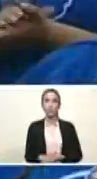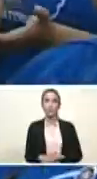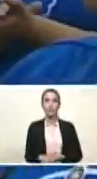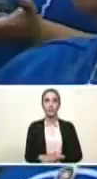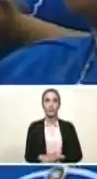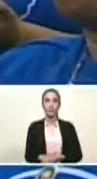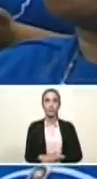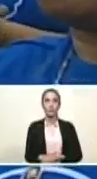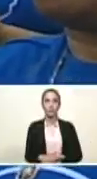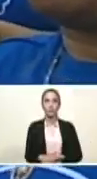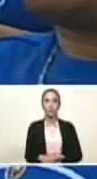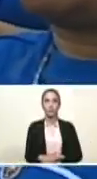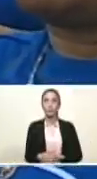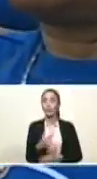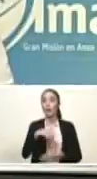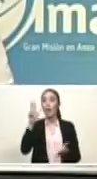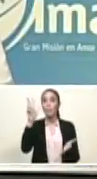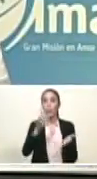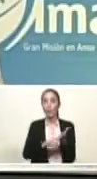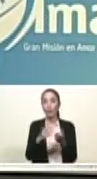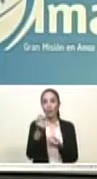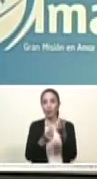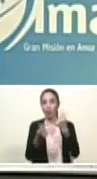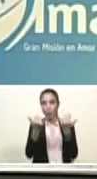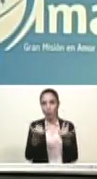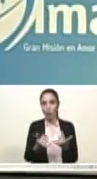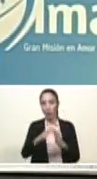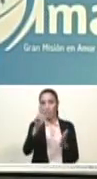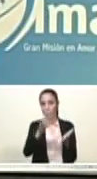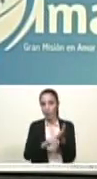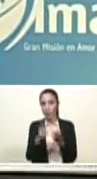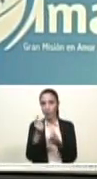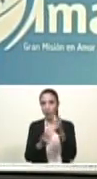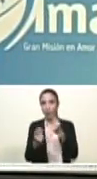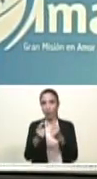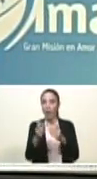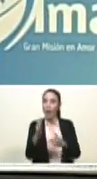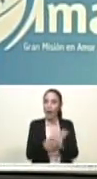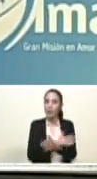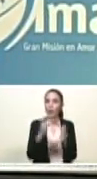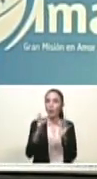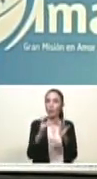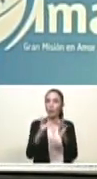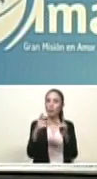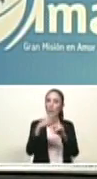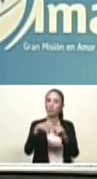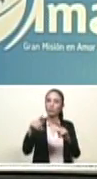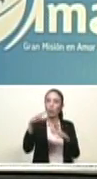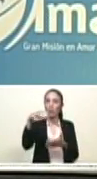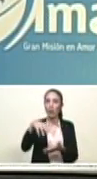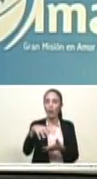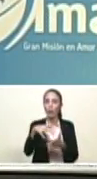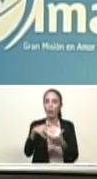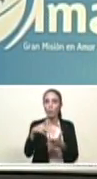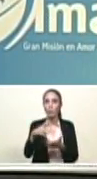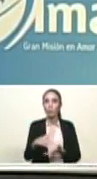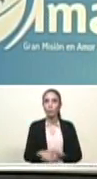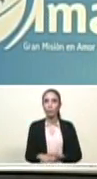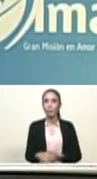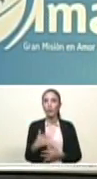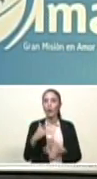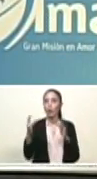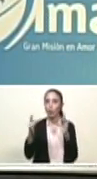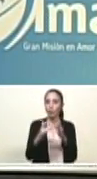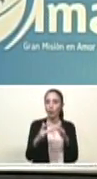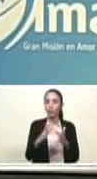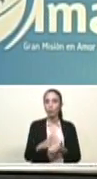Bueno, voy a aprobar los recursos antes de dar el pase a Cabima. Vamos a hacer una conexión con